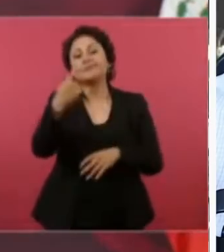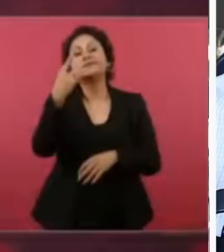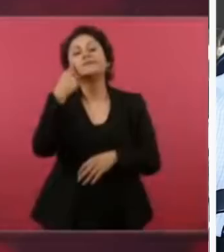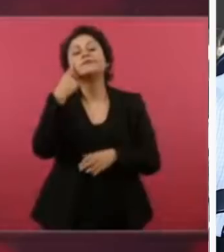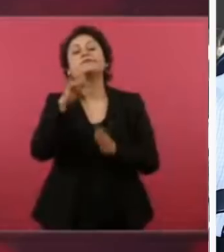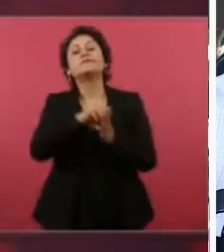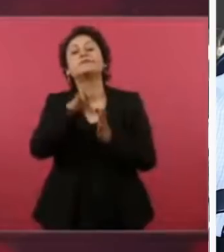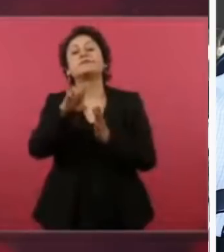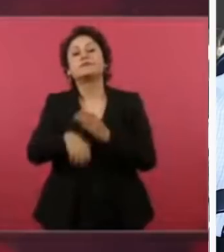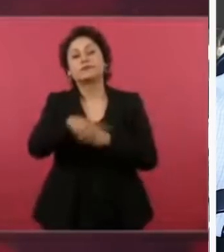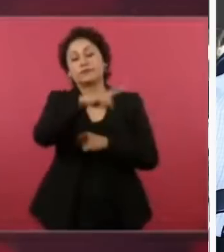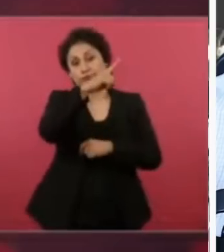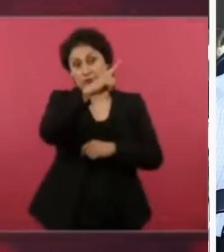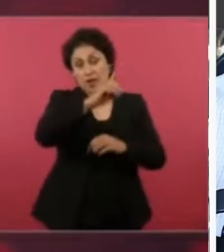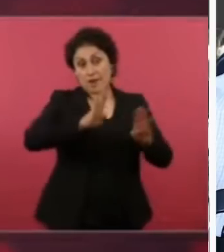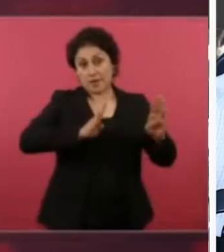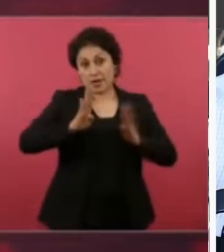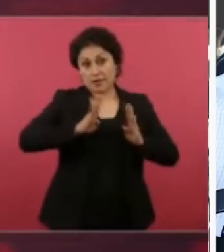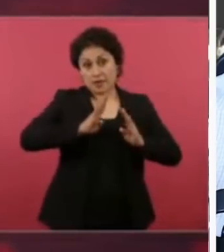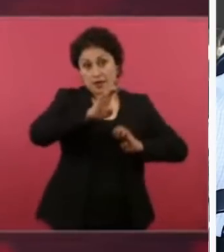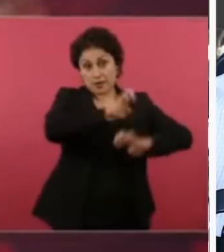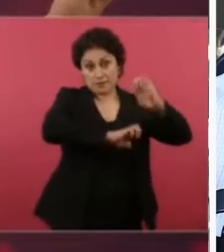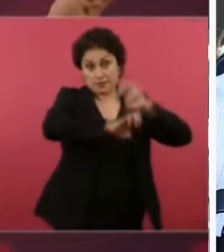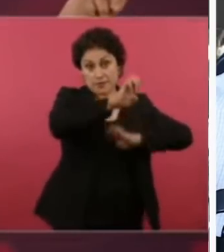de la industria militar de Estados Unidos.